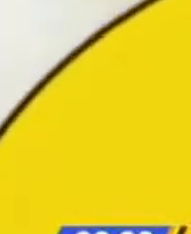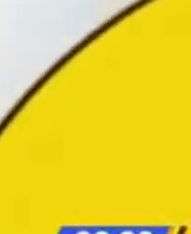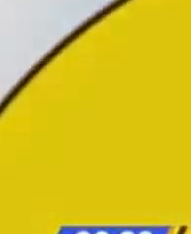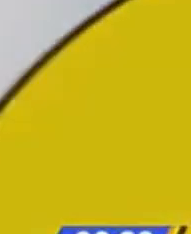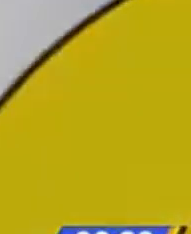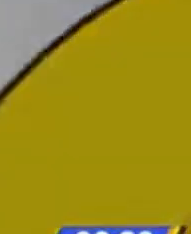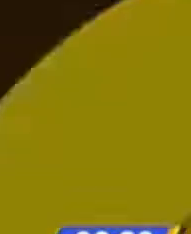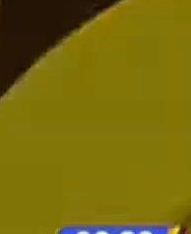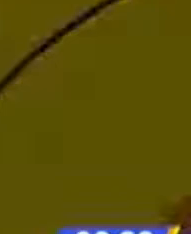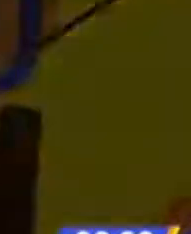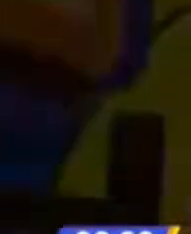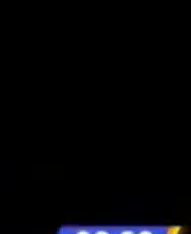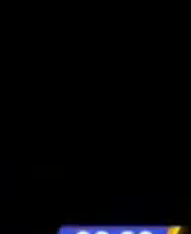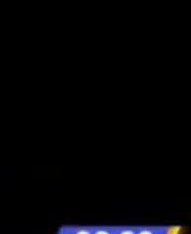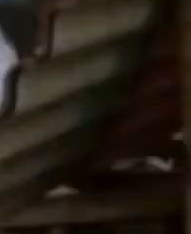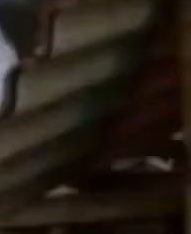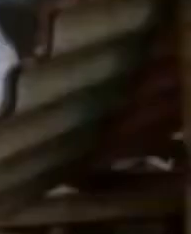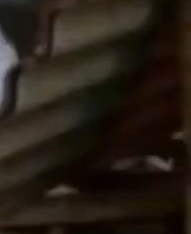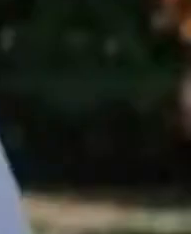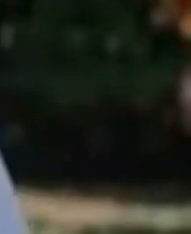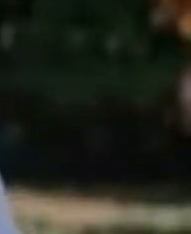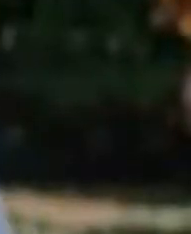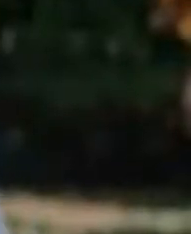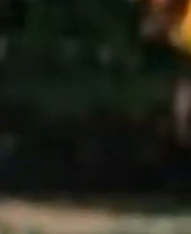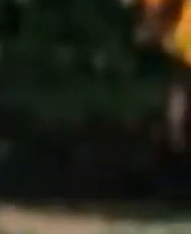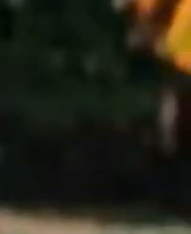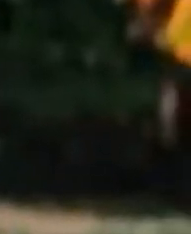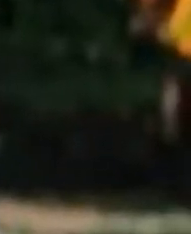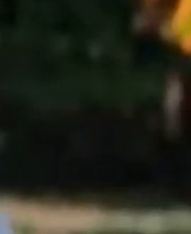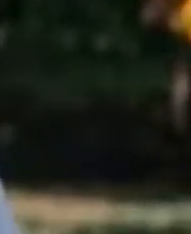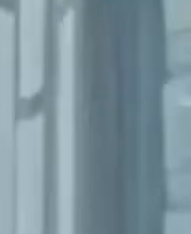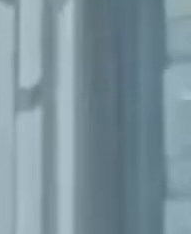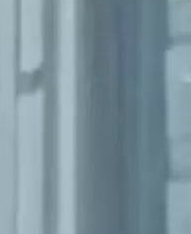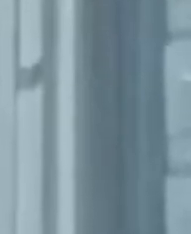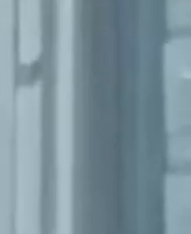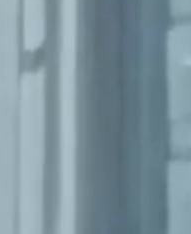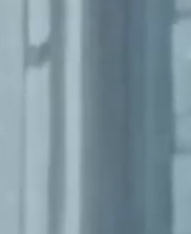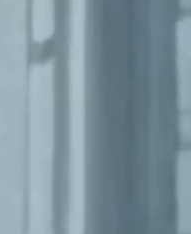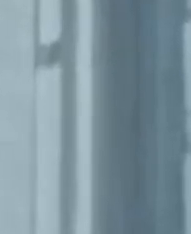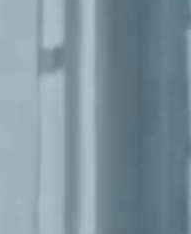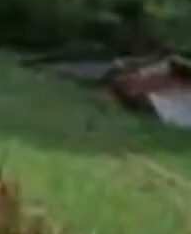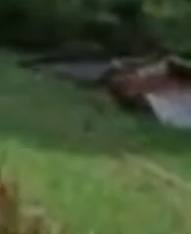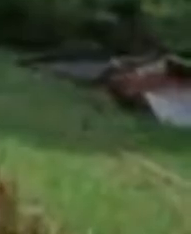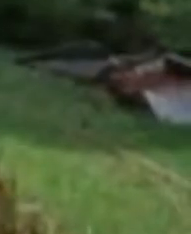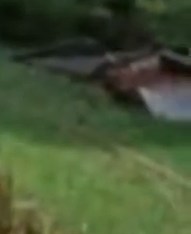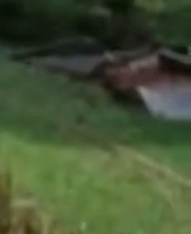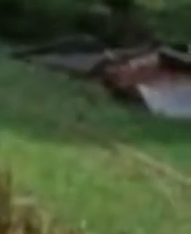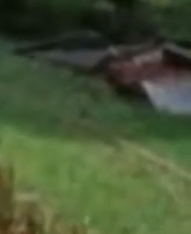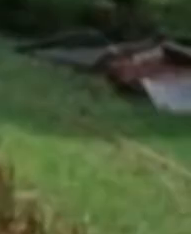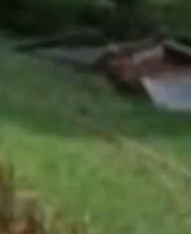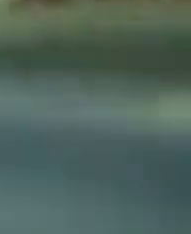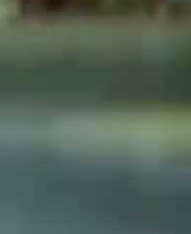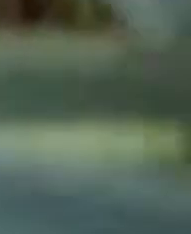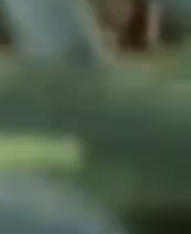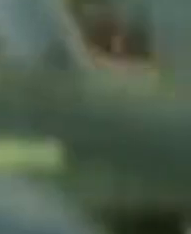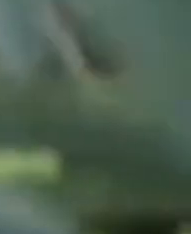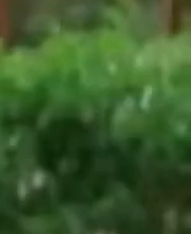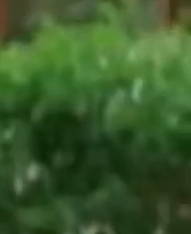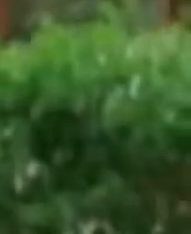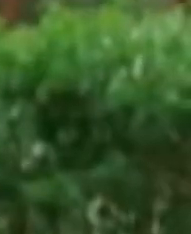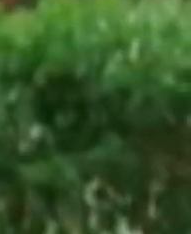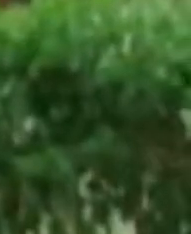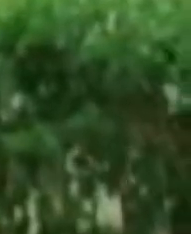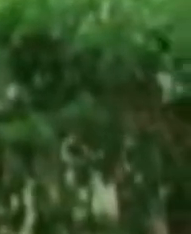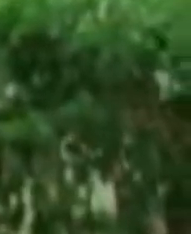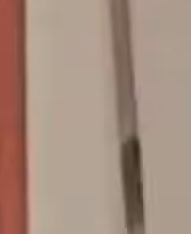vecinos. Quédate en casa esta vez. Nuestro vecino, Julio, es enfermero del pueblo y recientemente contrajo COVID. Por eso decidimos crear la